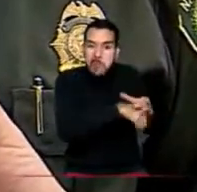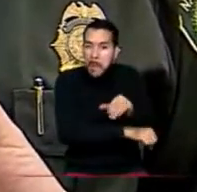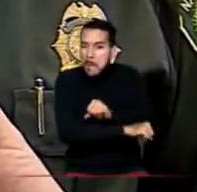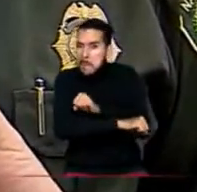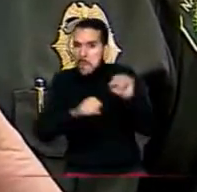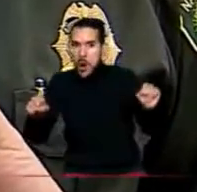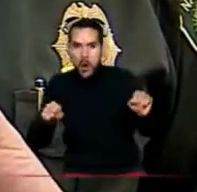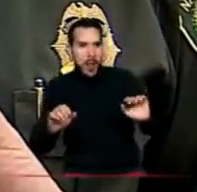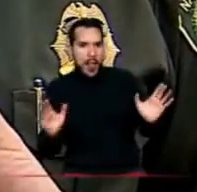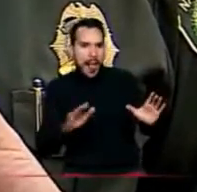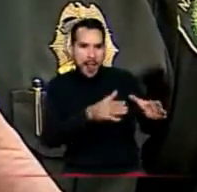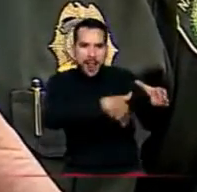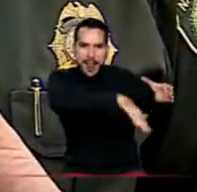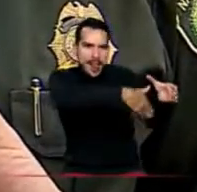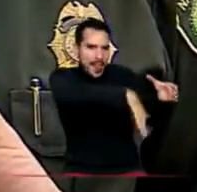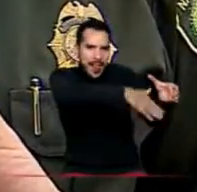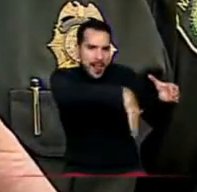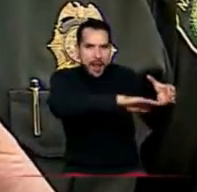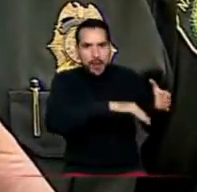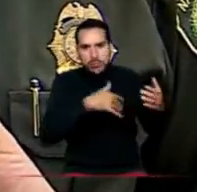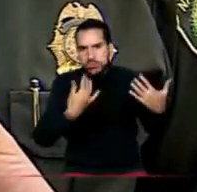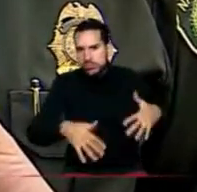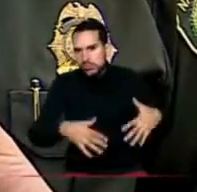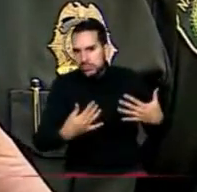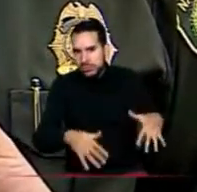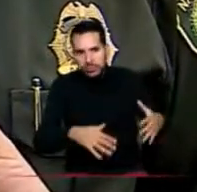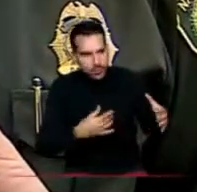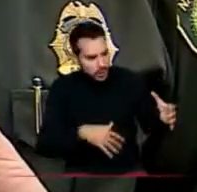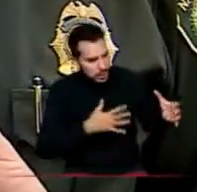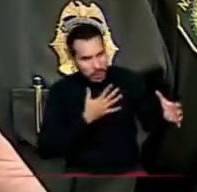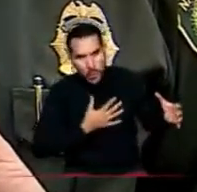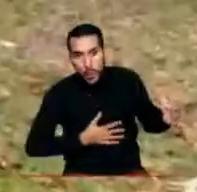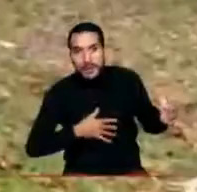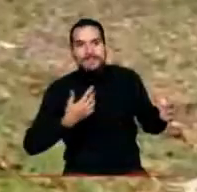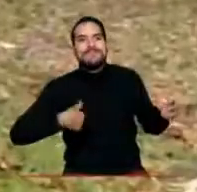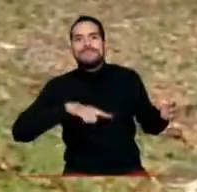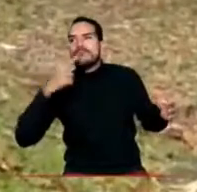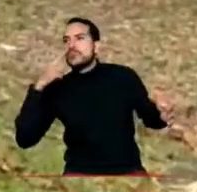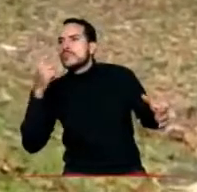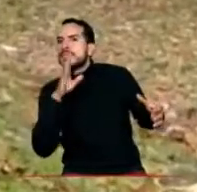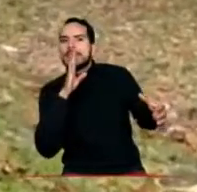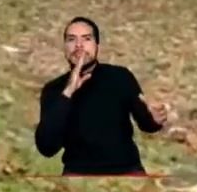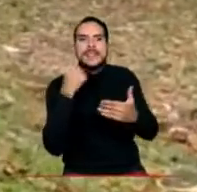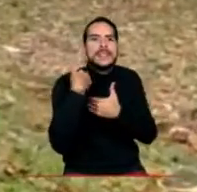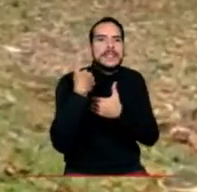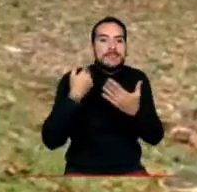inicia la investigación y esperamos también de alguna manera identificar rápidamente al responsable. La